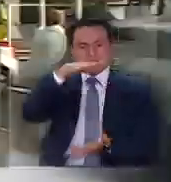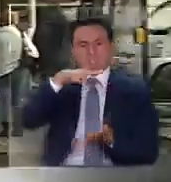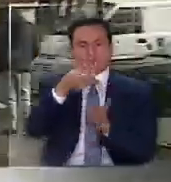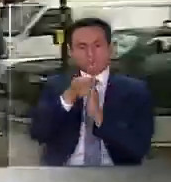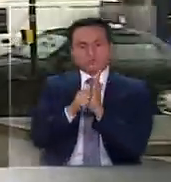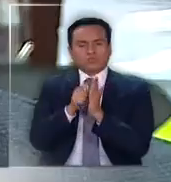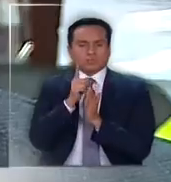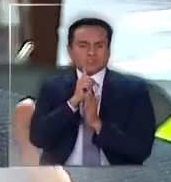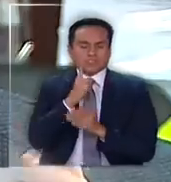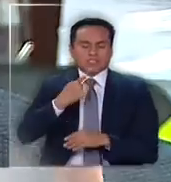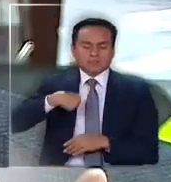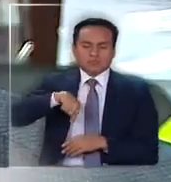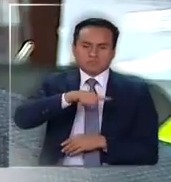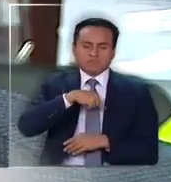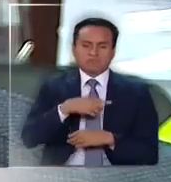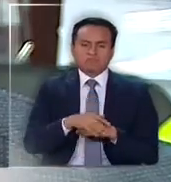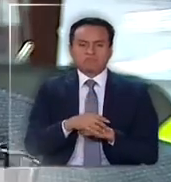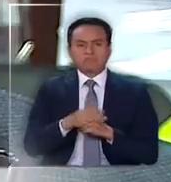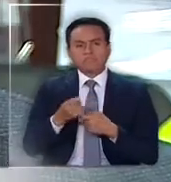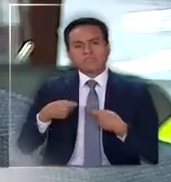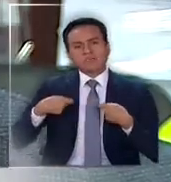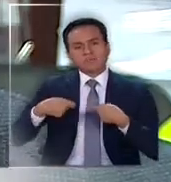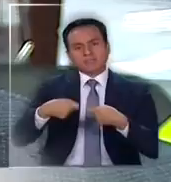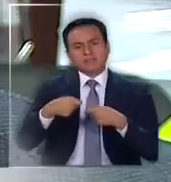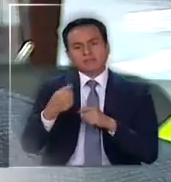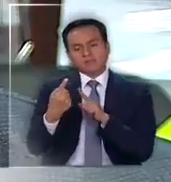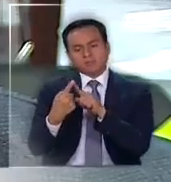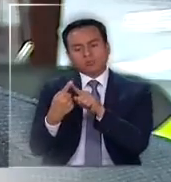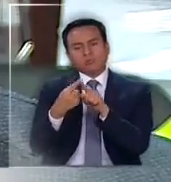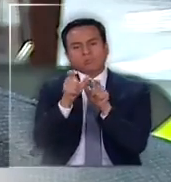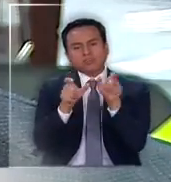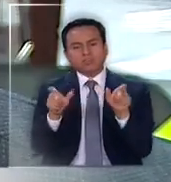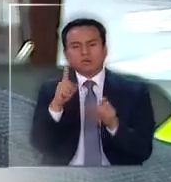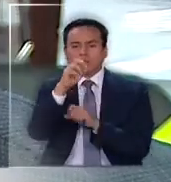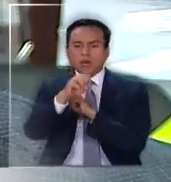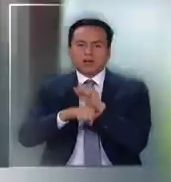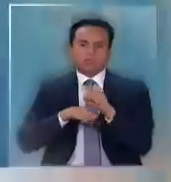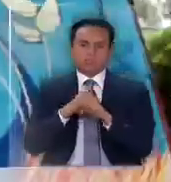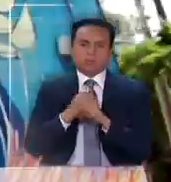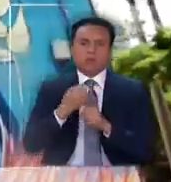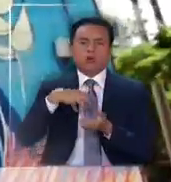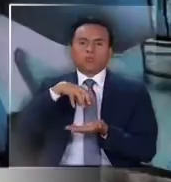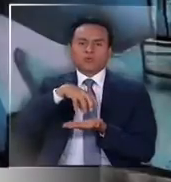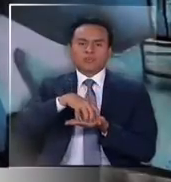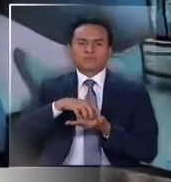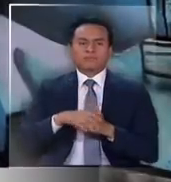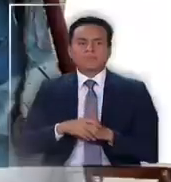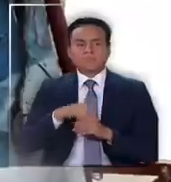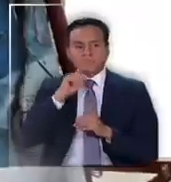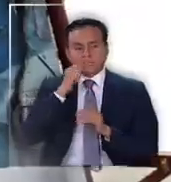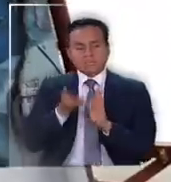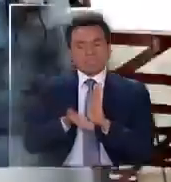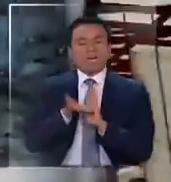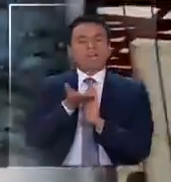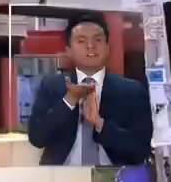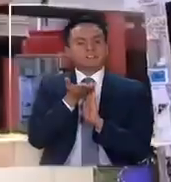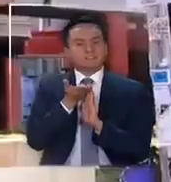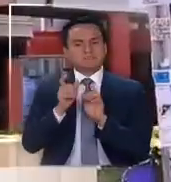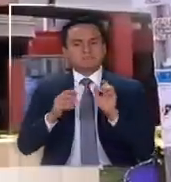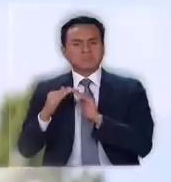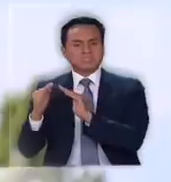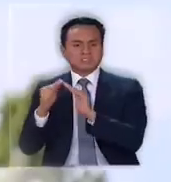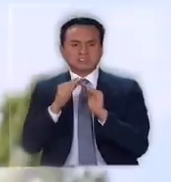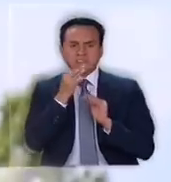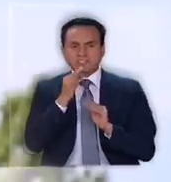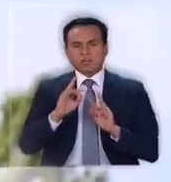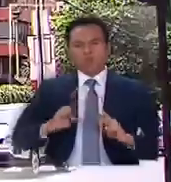nosotros tenemos en términos de invertir por persona año en nuestra comuna. Pero lo que ha elevado los estándares, según los vecinos, no